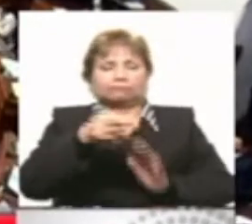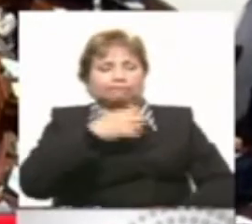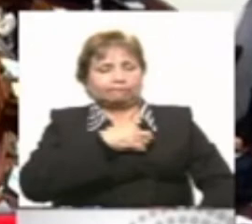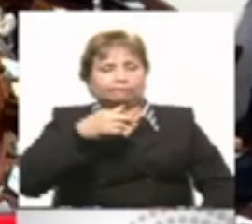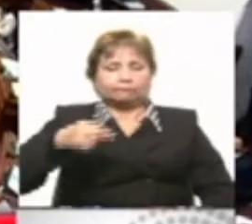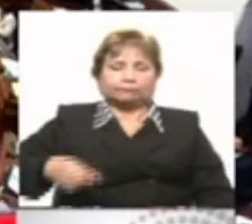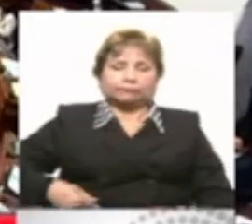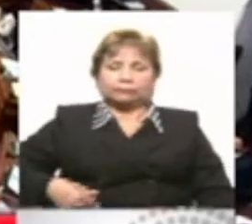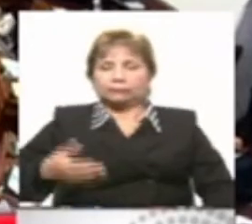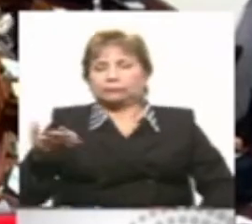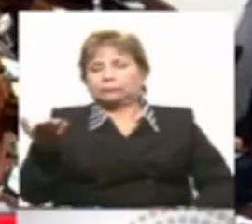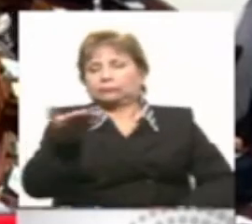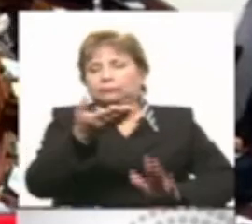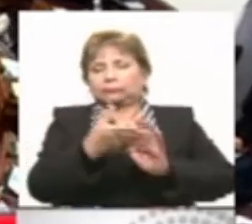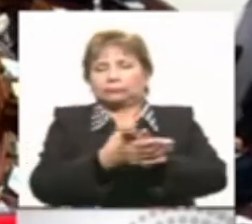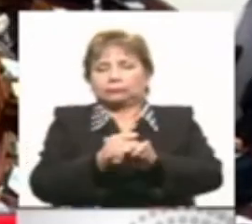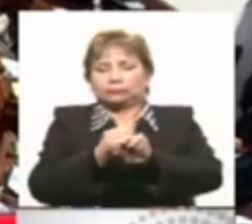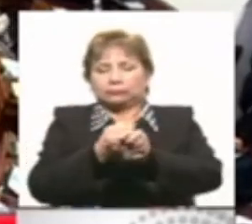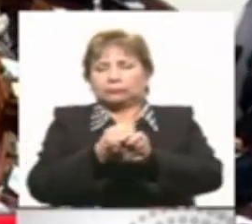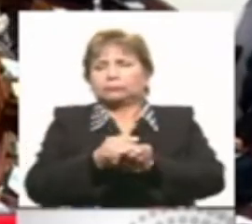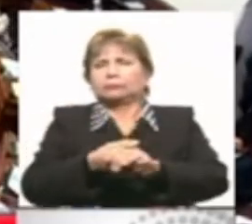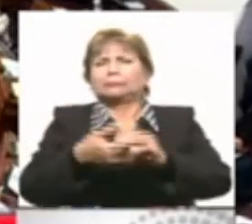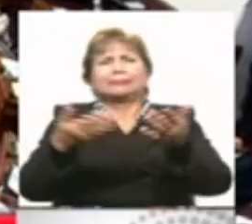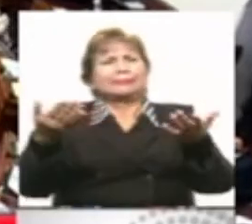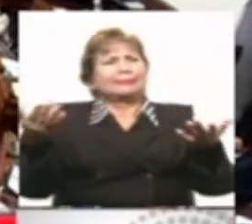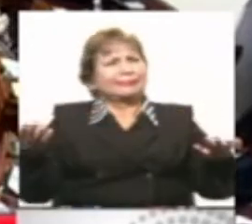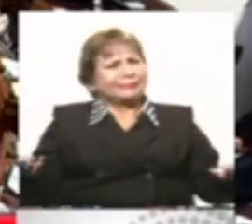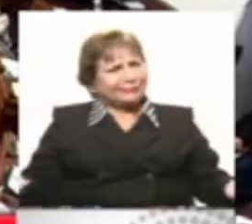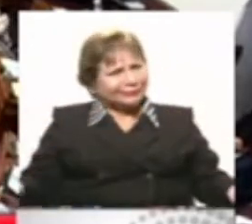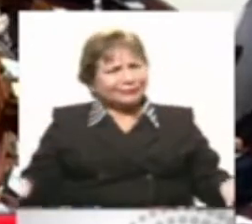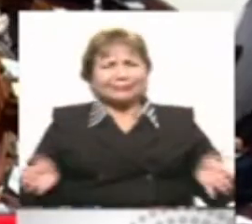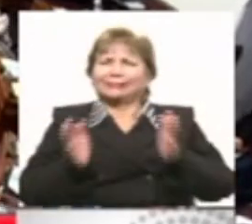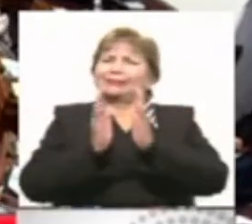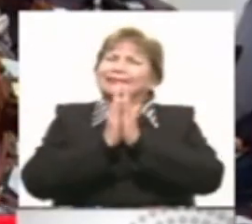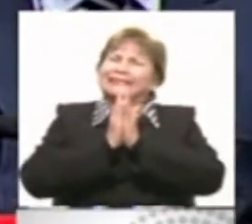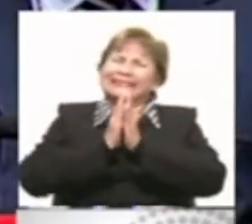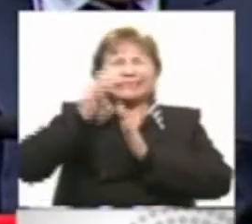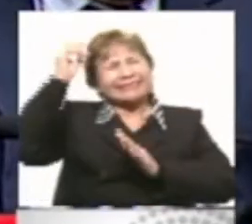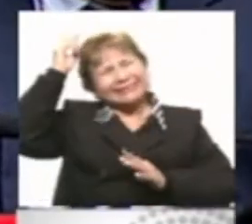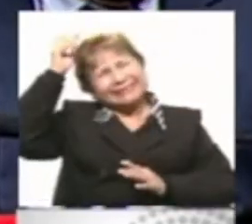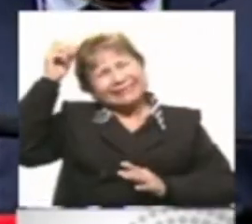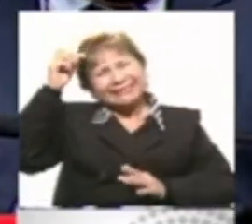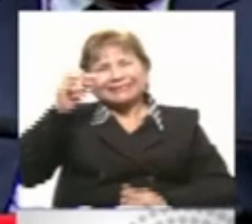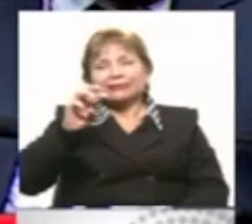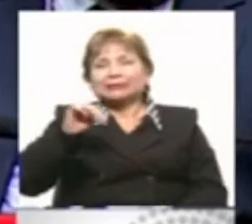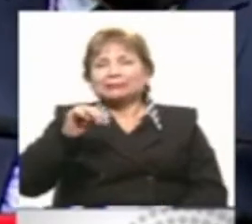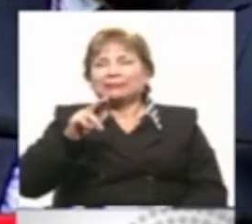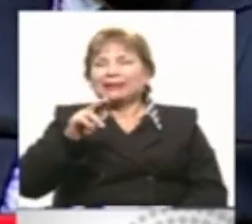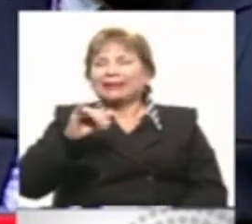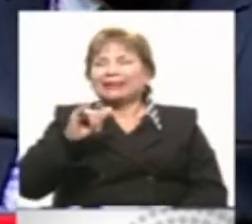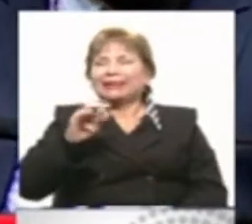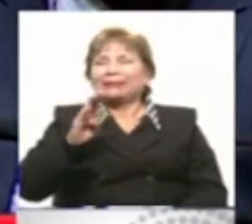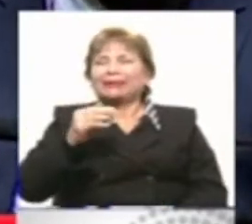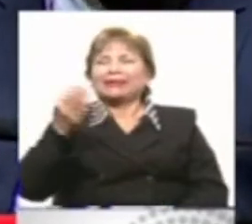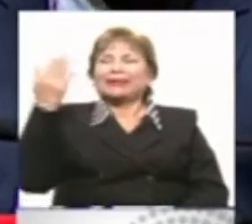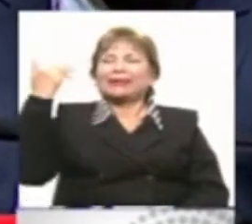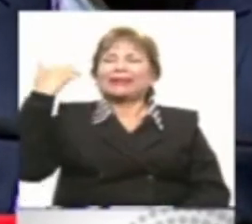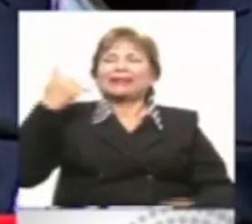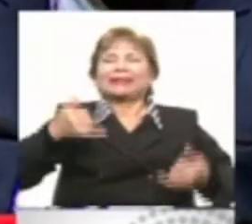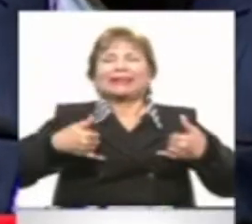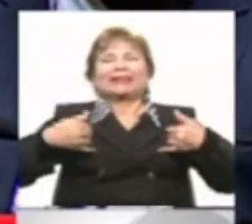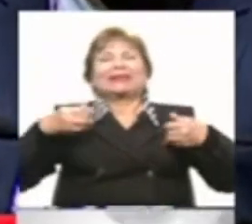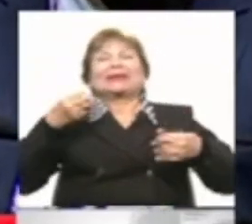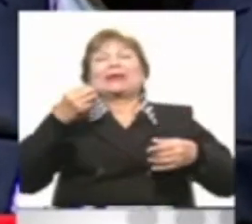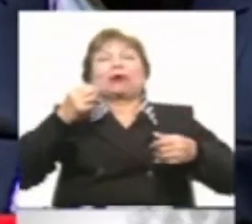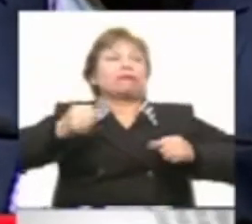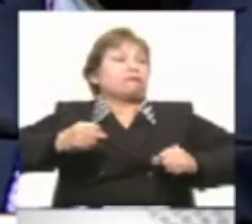Presidenta, colegas, o sea que ahora es el angelito Maraví, que cuando joven se